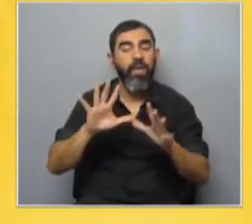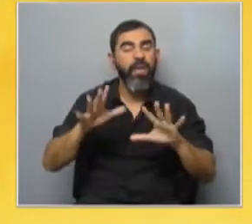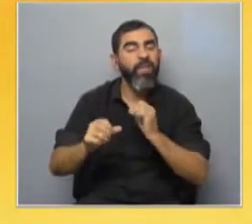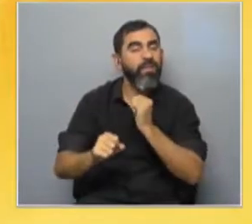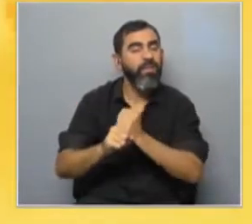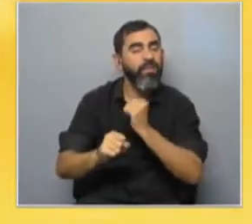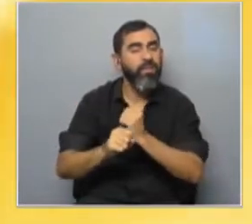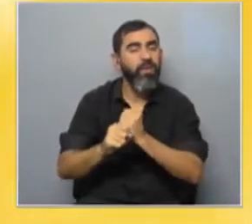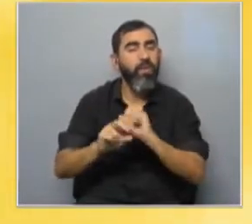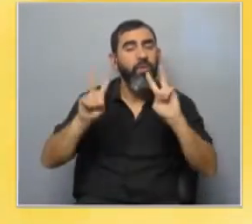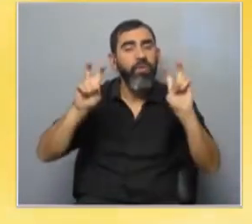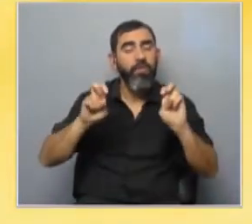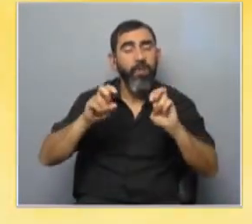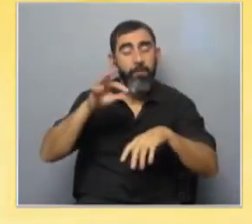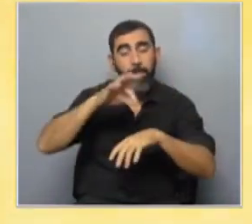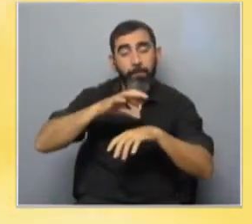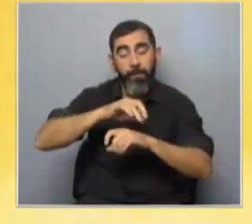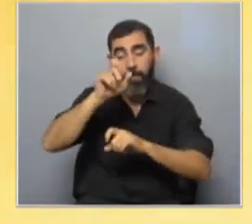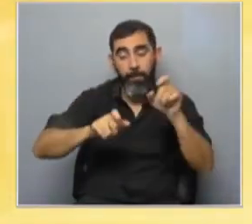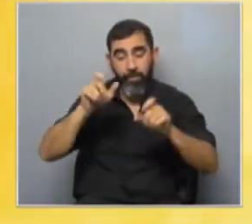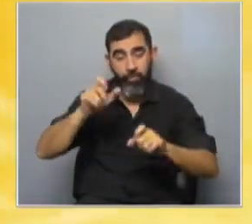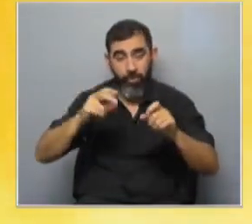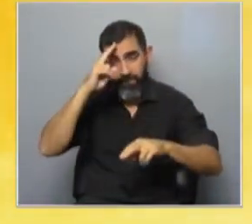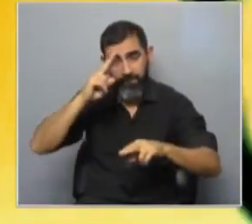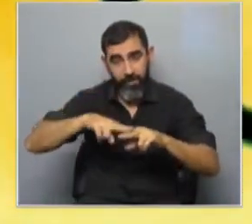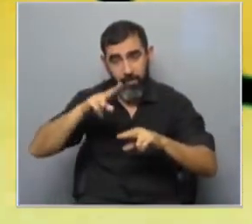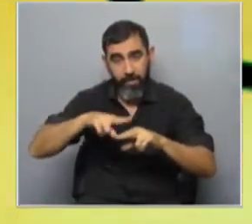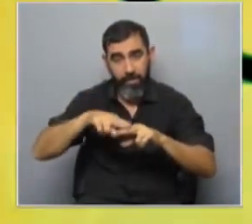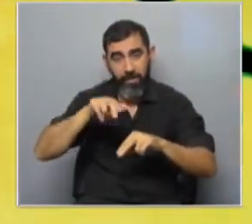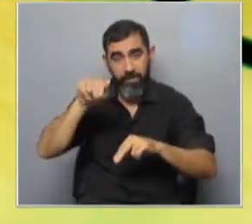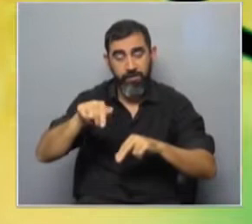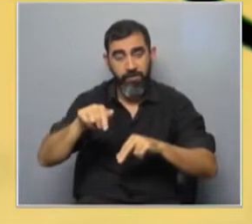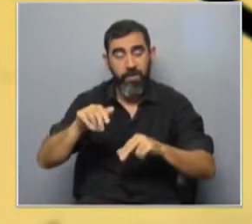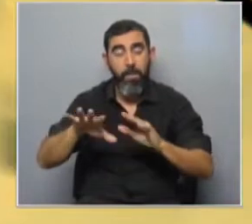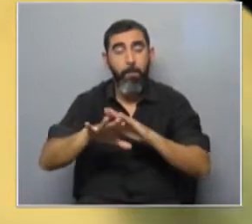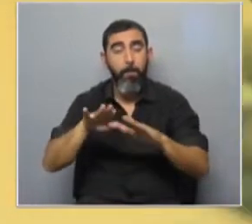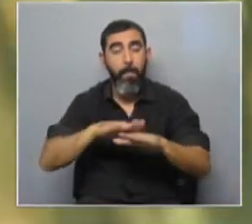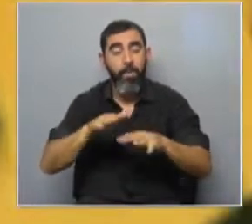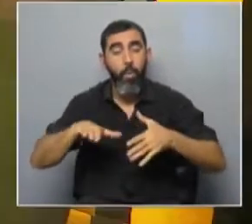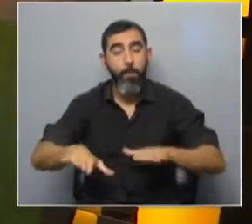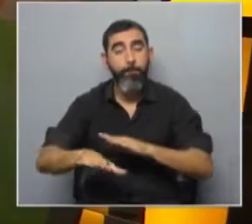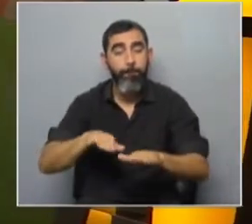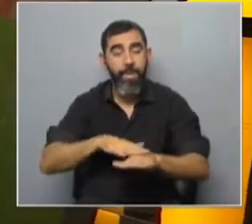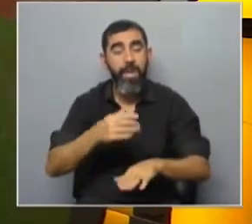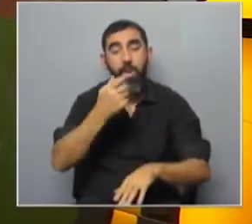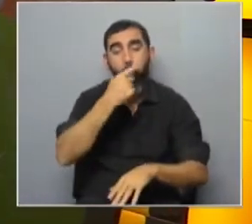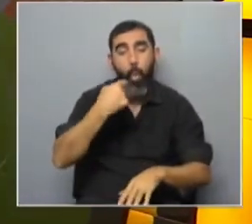trabajando con casos clínicos de Paysandú y de Salto de la enfermedad de manos, pies y boca. Lo vemos.